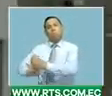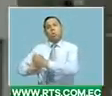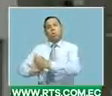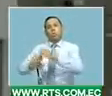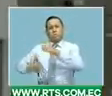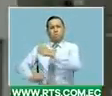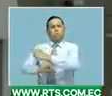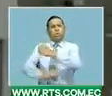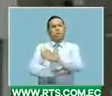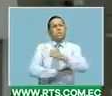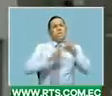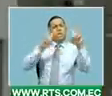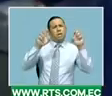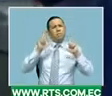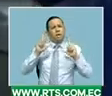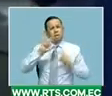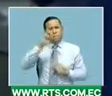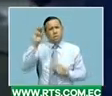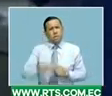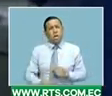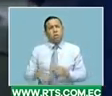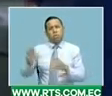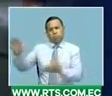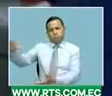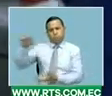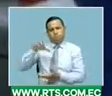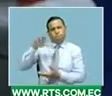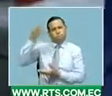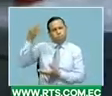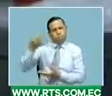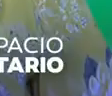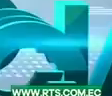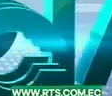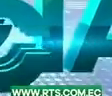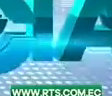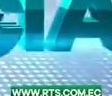INSPI. Informó Priscila Cadena.